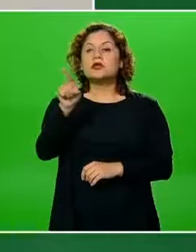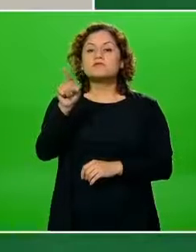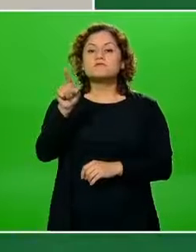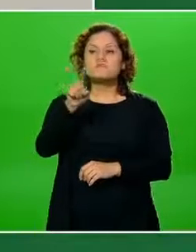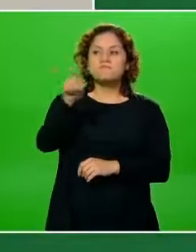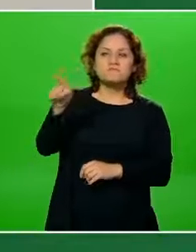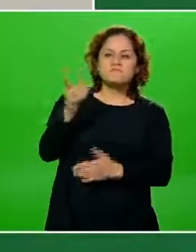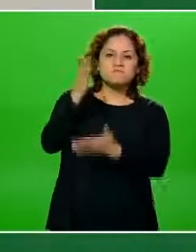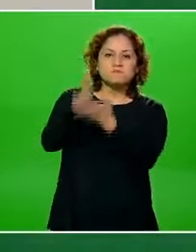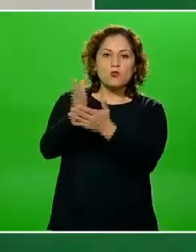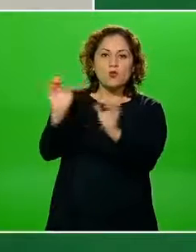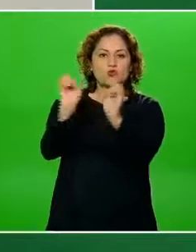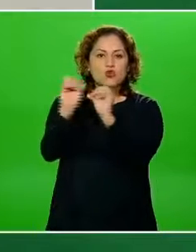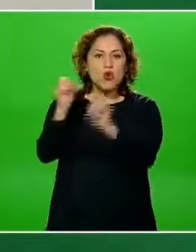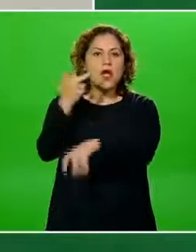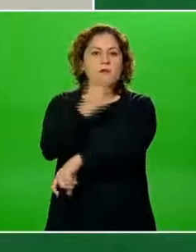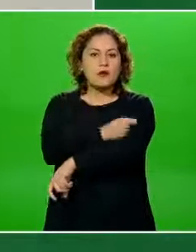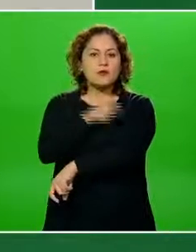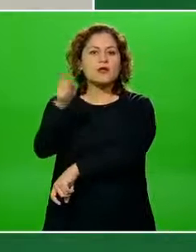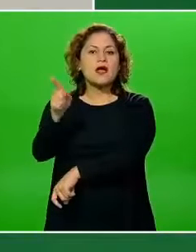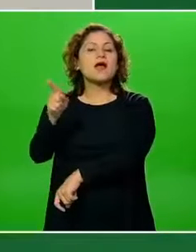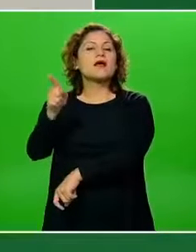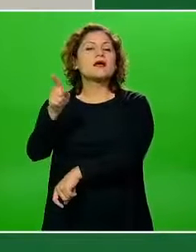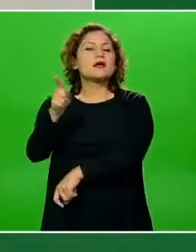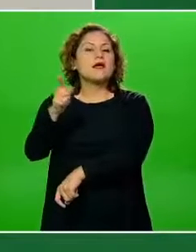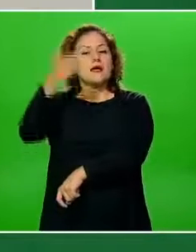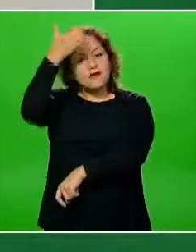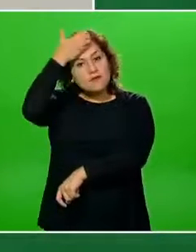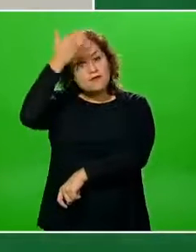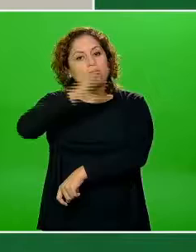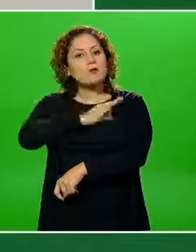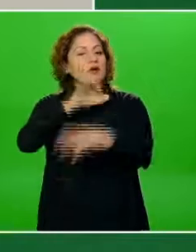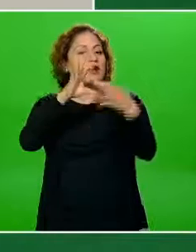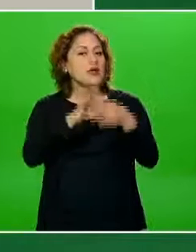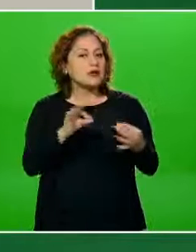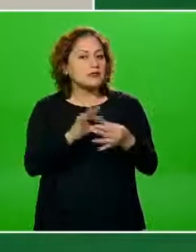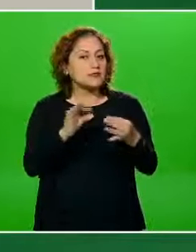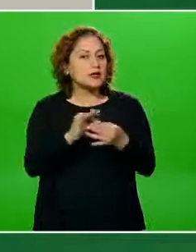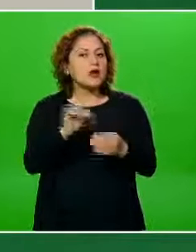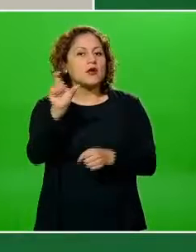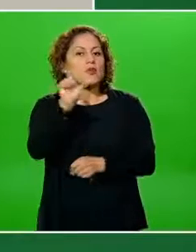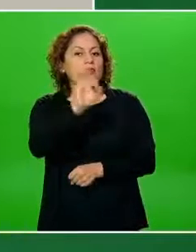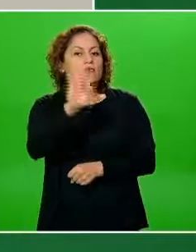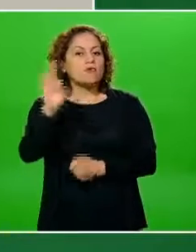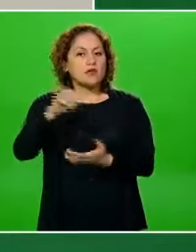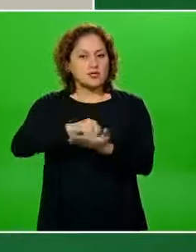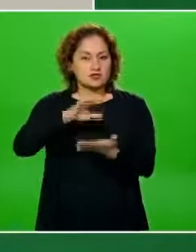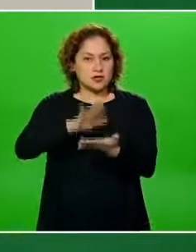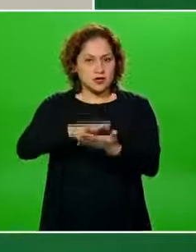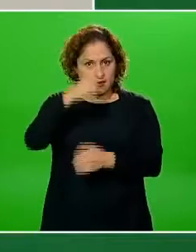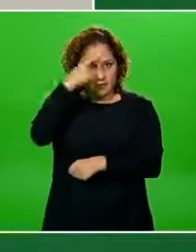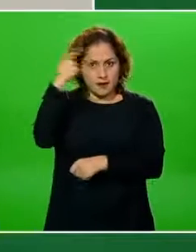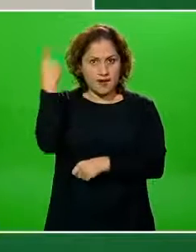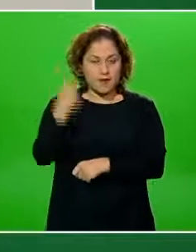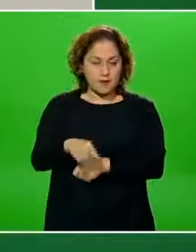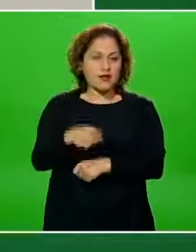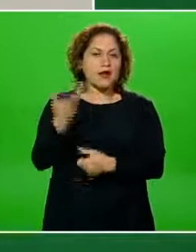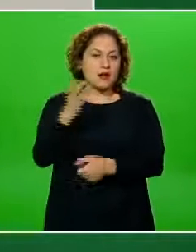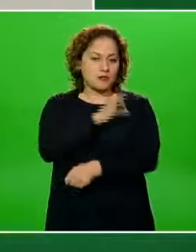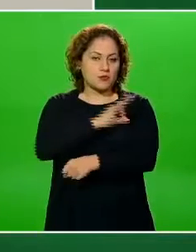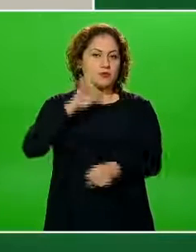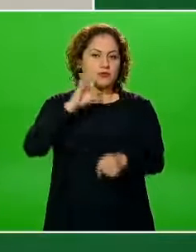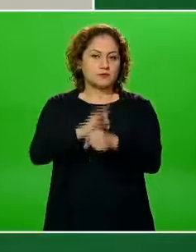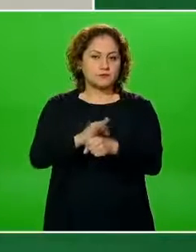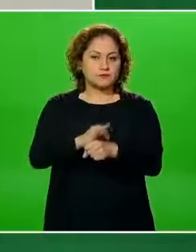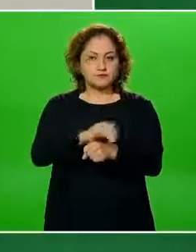dosis y le darán una fecha correspondiente para que pueda regresar a aplicarse. Entonces recordemos, ahorita, si usted tiene